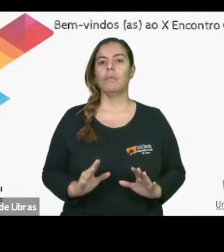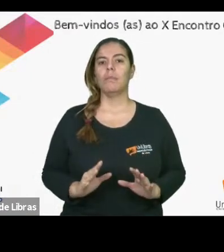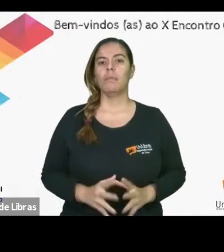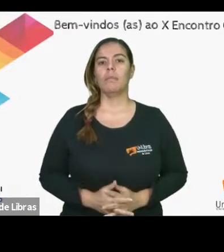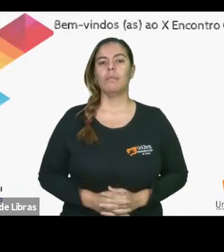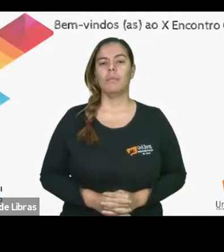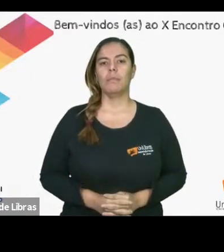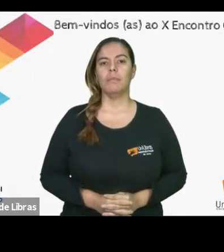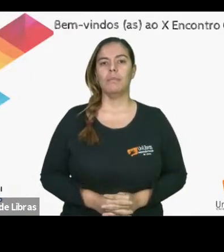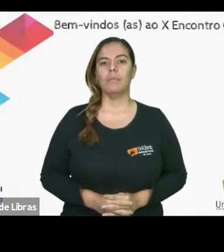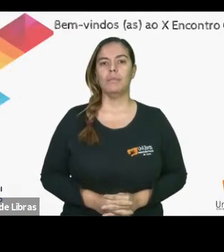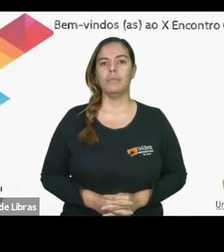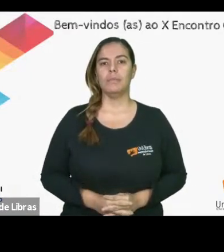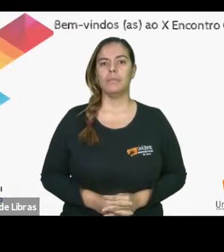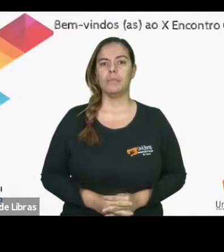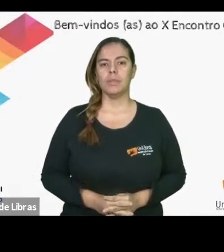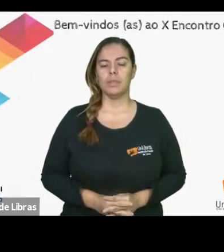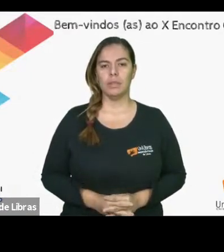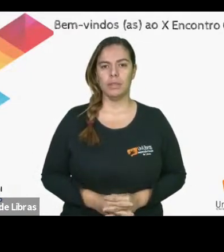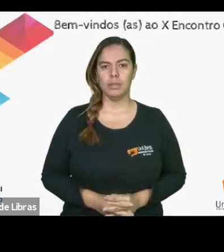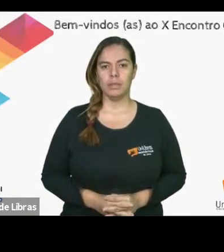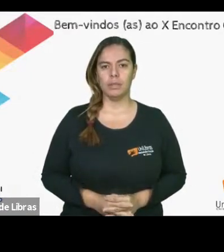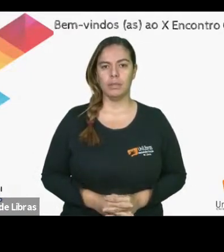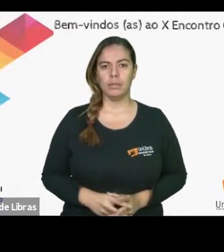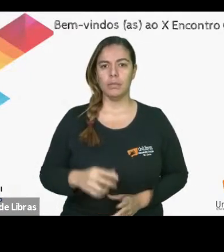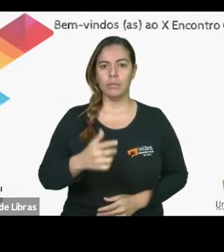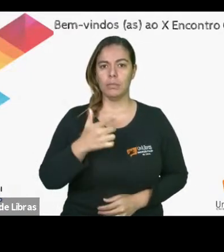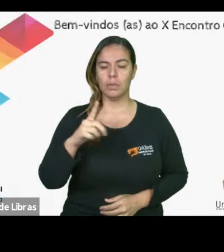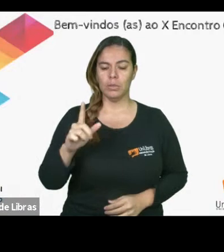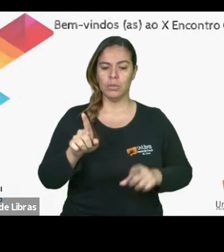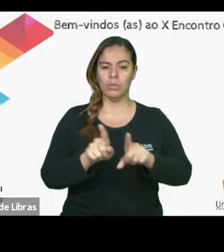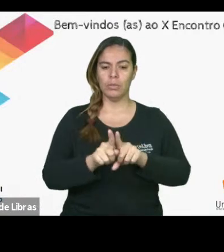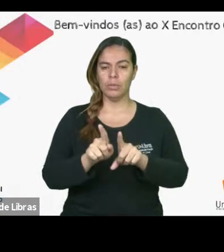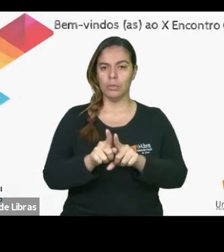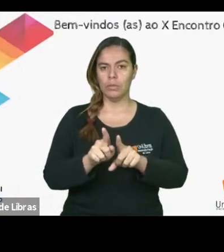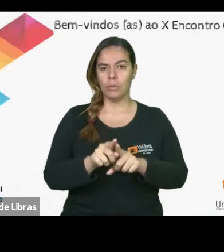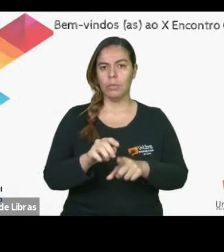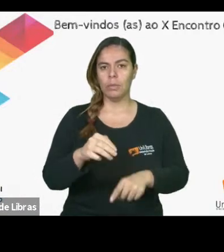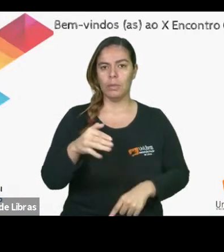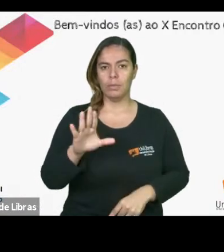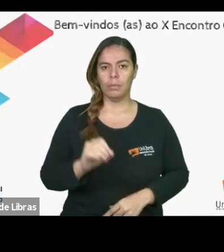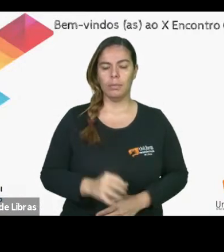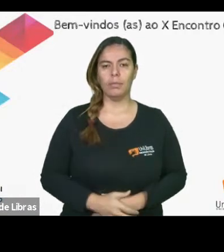concedemos graciosamente animalidad a nosotros mismos.